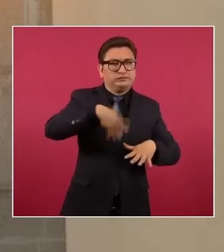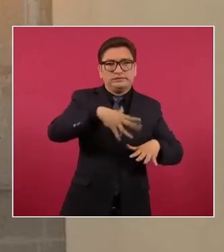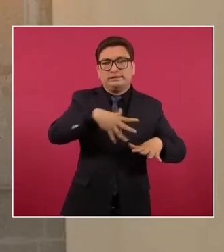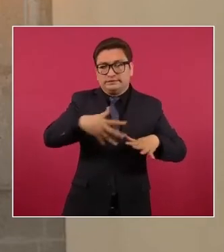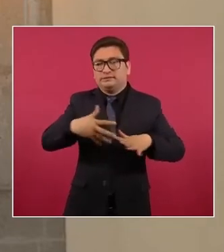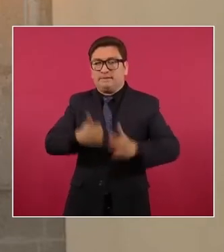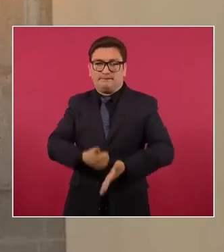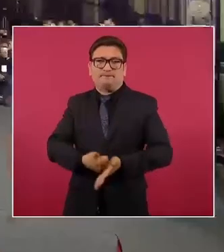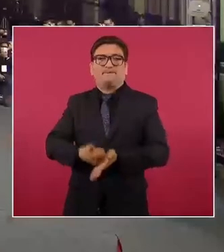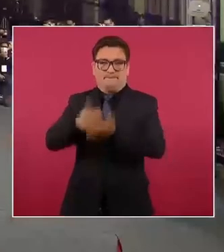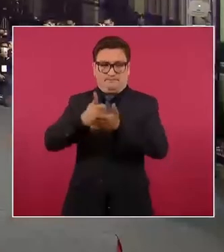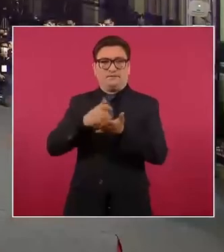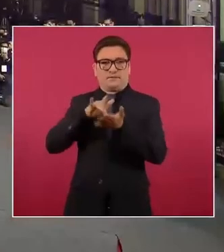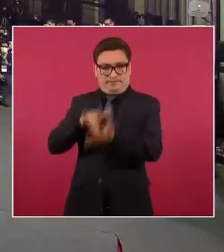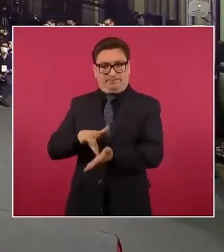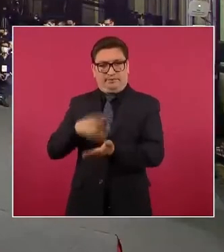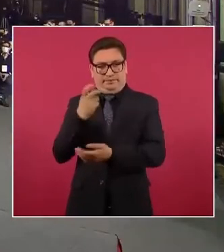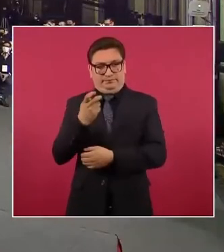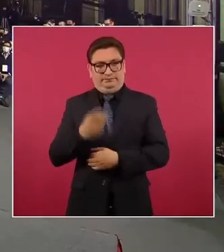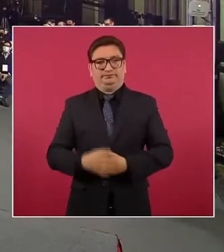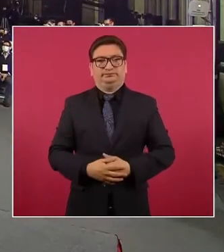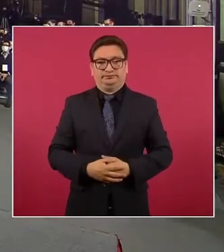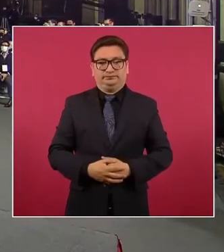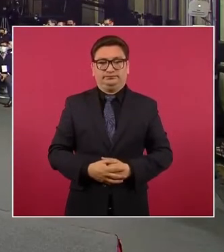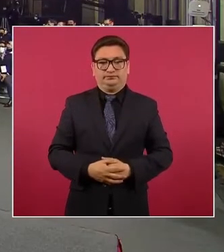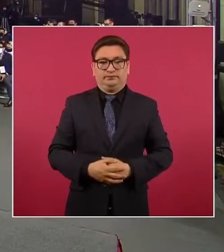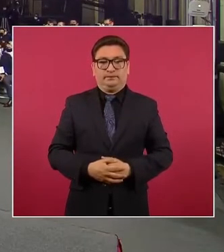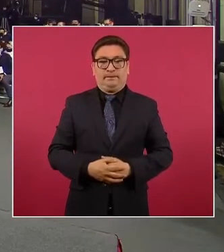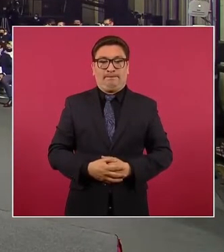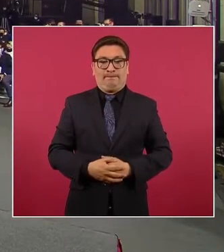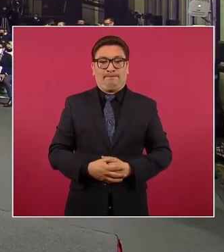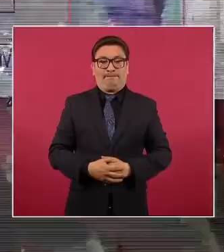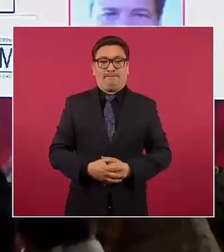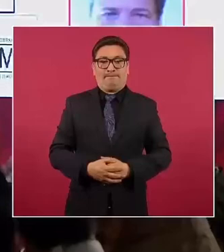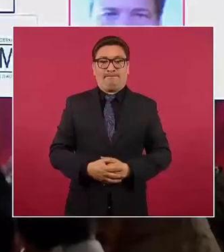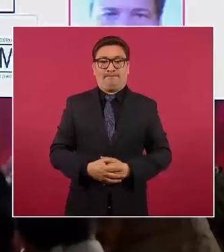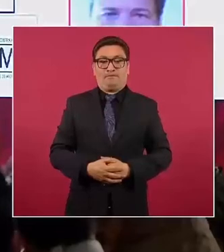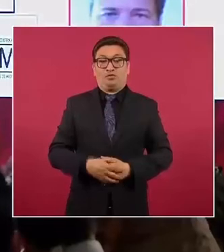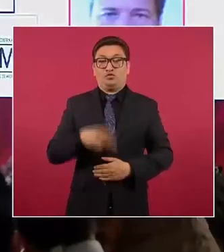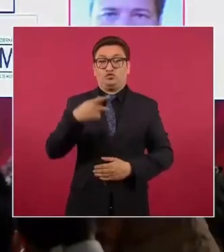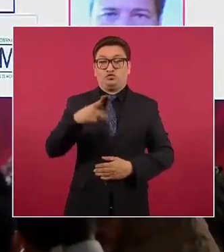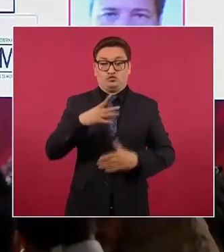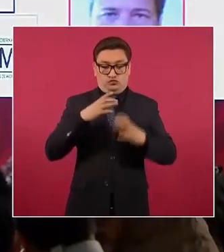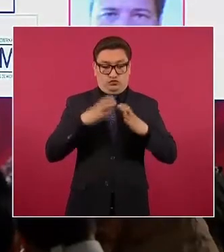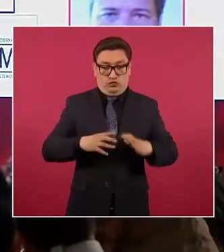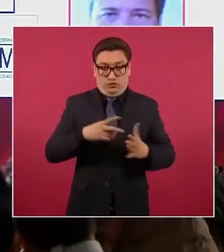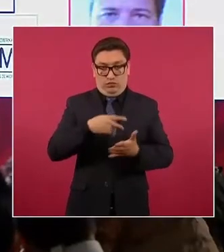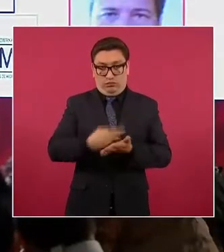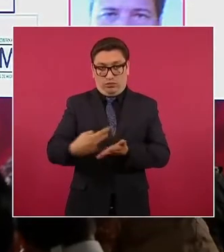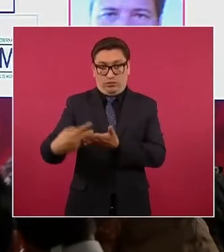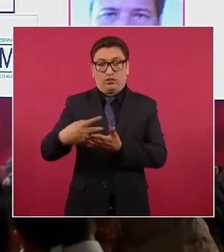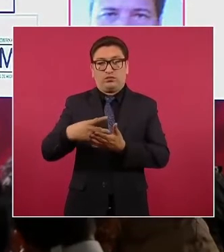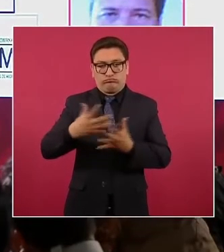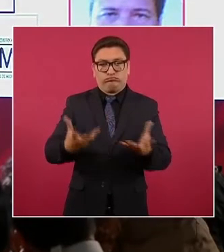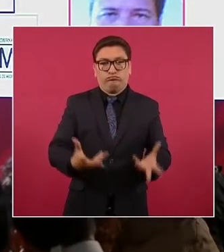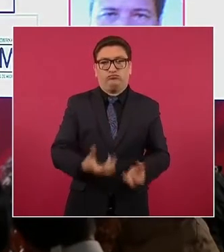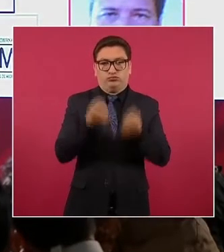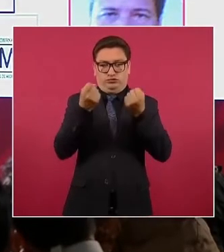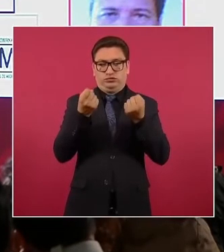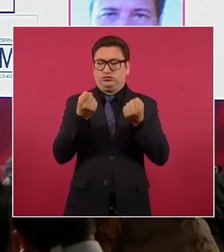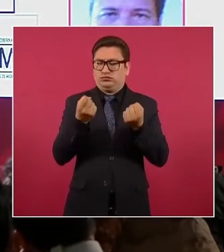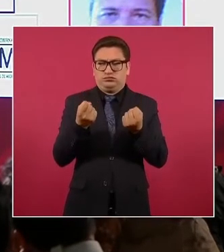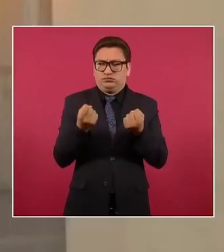están apoyando en estas tareas. La recuperación de los cuerpos de las víctimas de ninguna manera